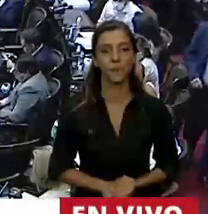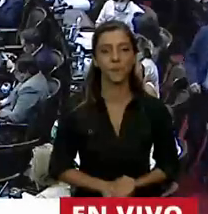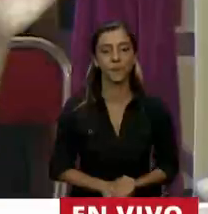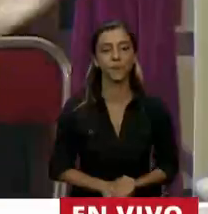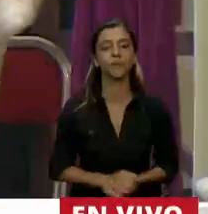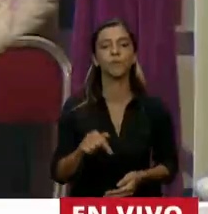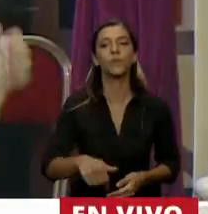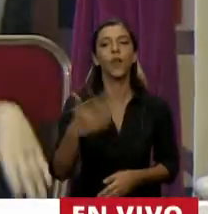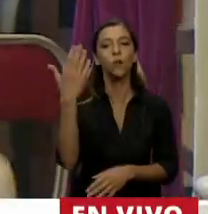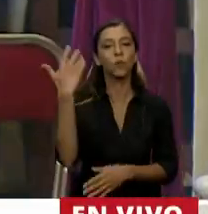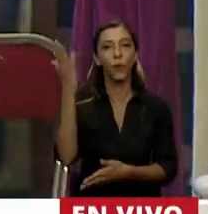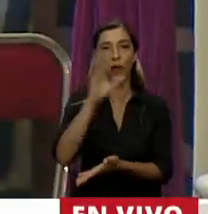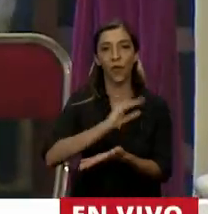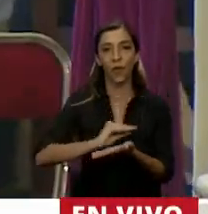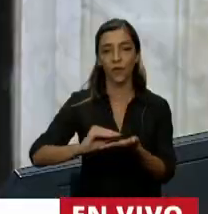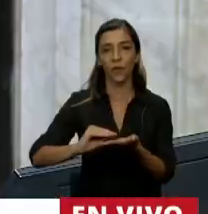En uso de la palabra,